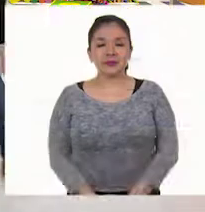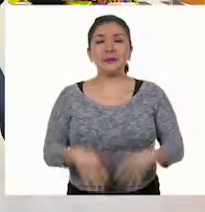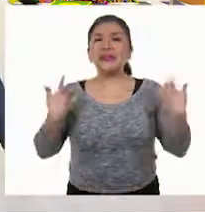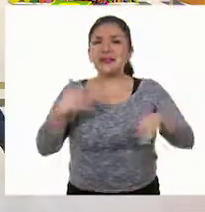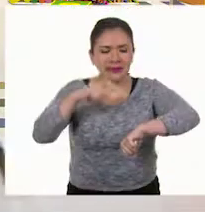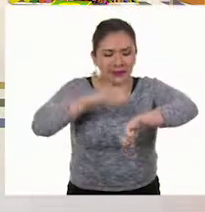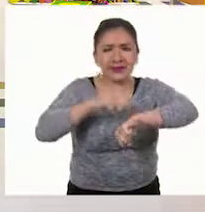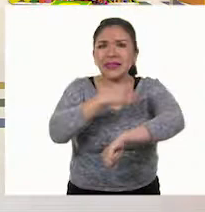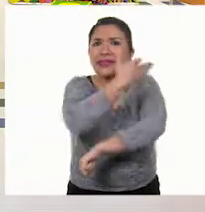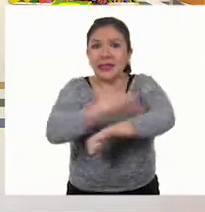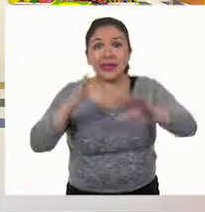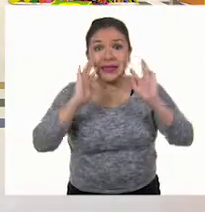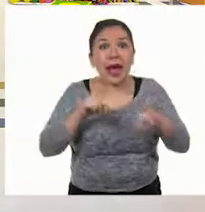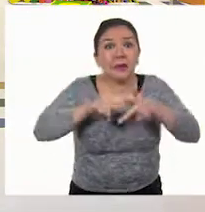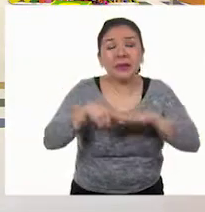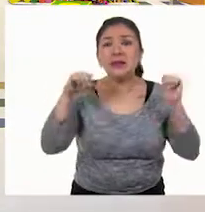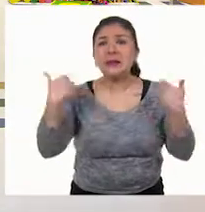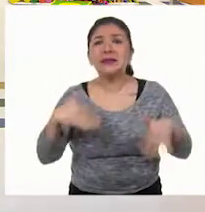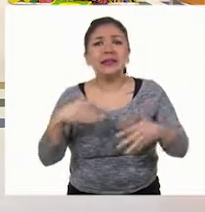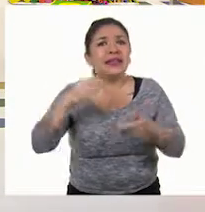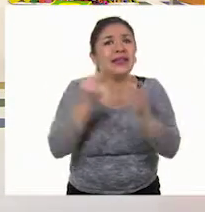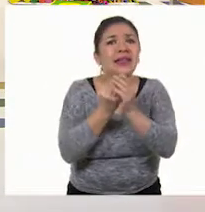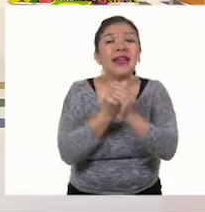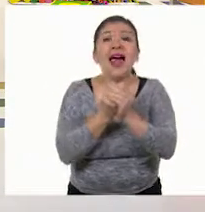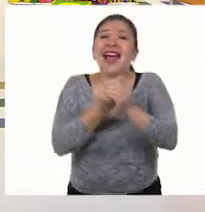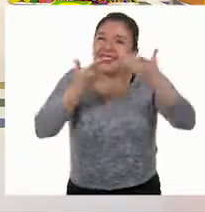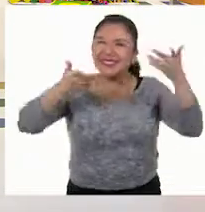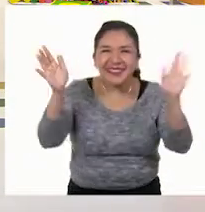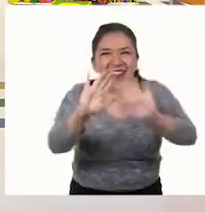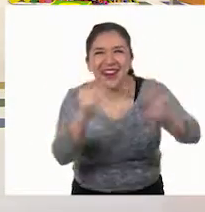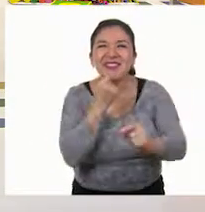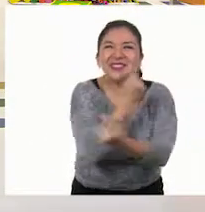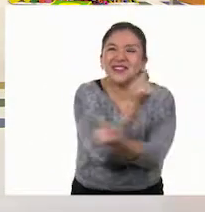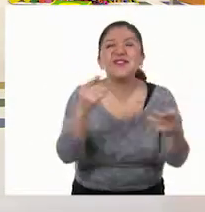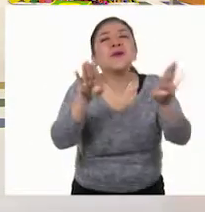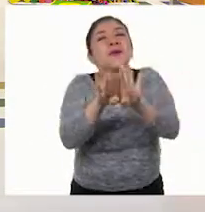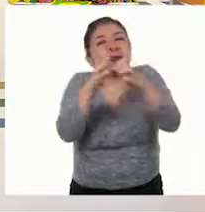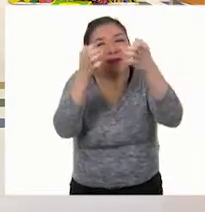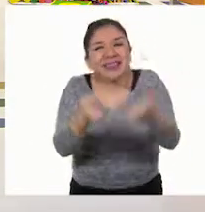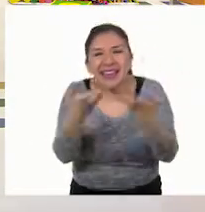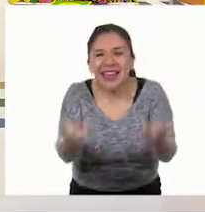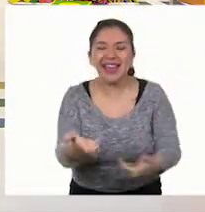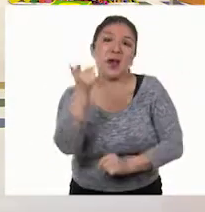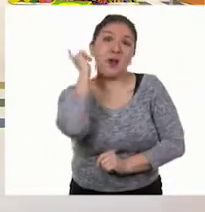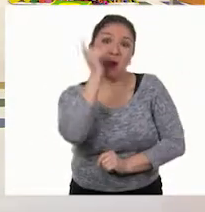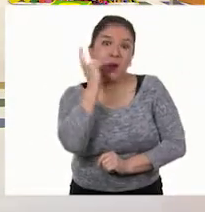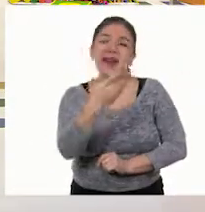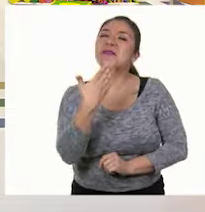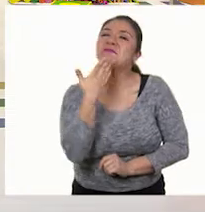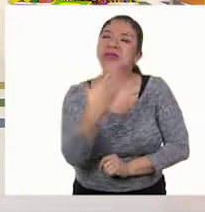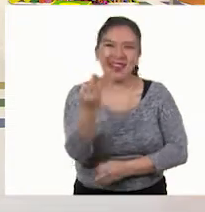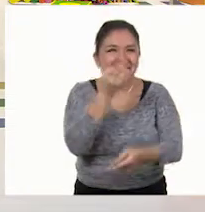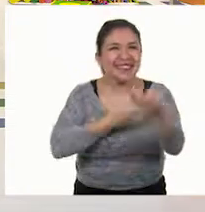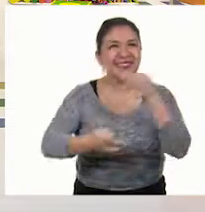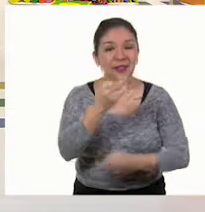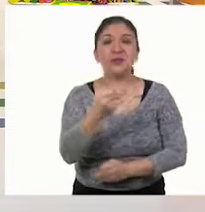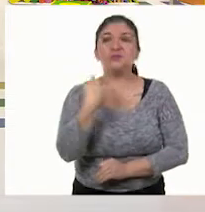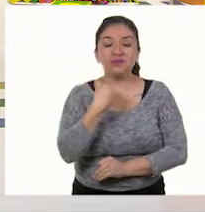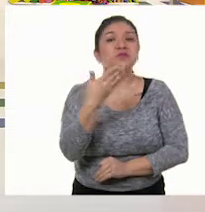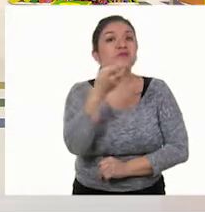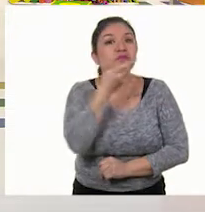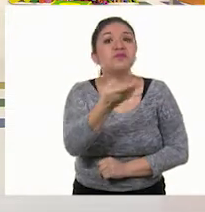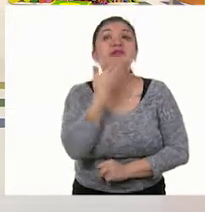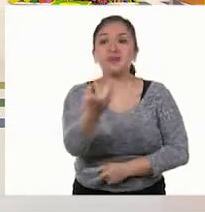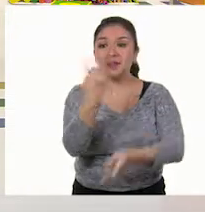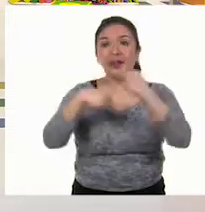Se me hace tarde. Ya empezaron, ¿verdad? ¡Hola, niñas y niños! ¿Cómo están? Espero que muy bien.